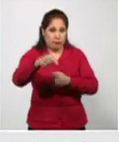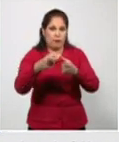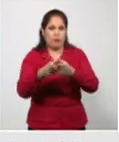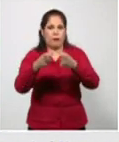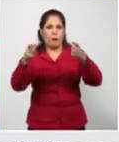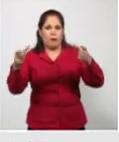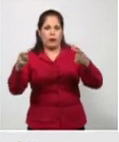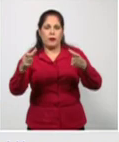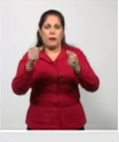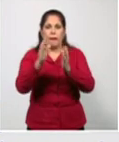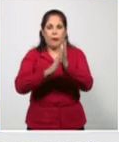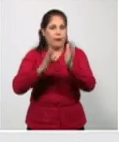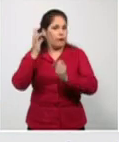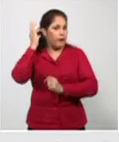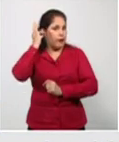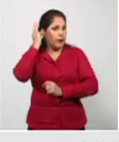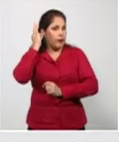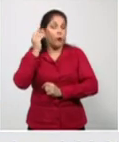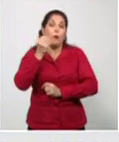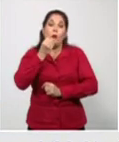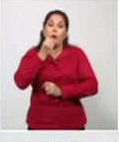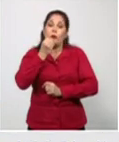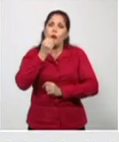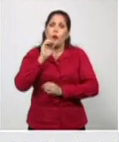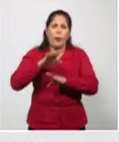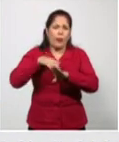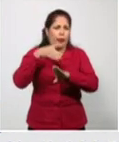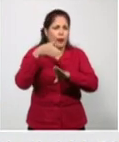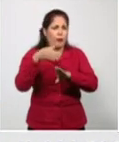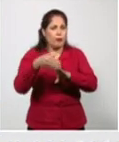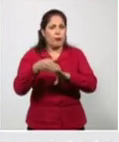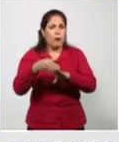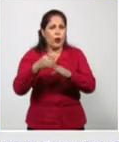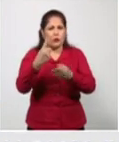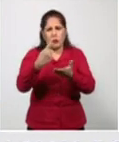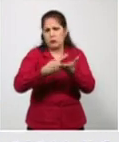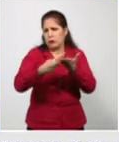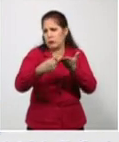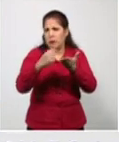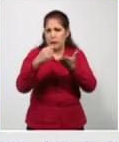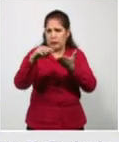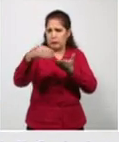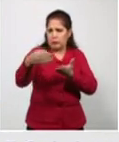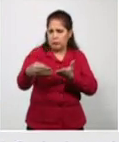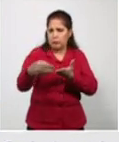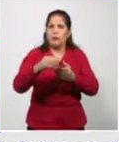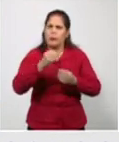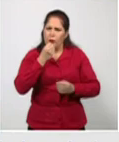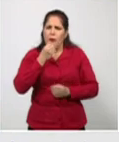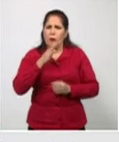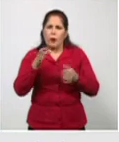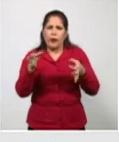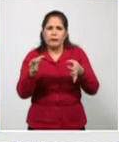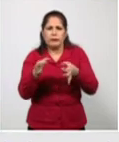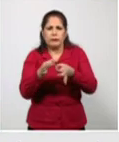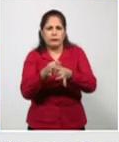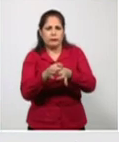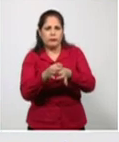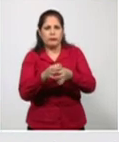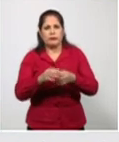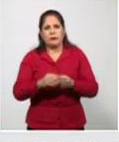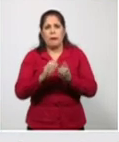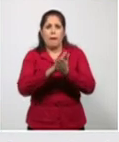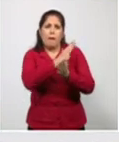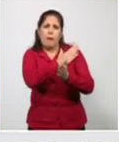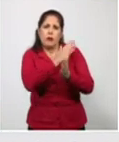mes de febrero, que debe descender esta curva de casos activos a finales del mes de febrero y principios del mes